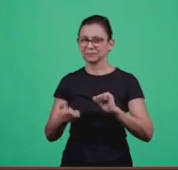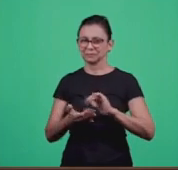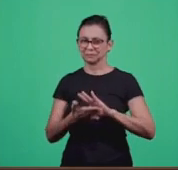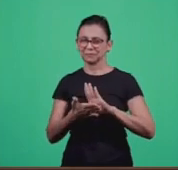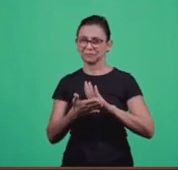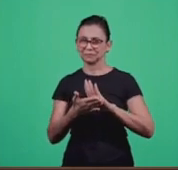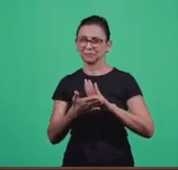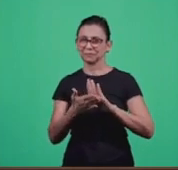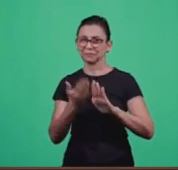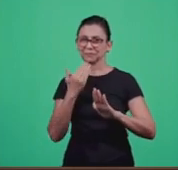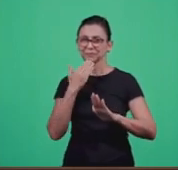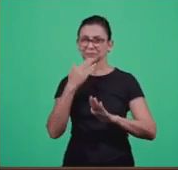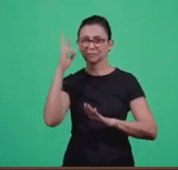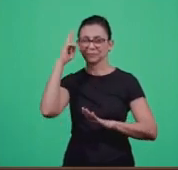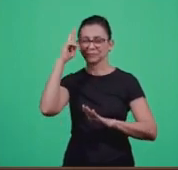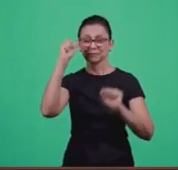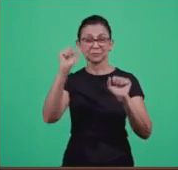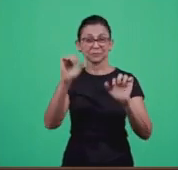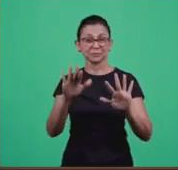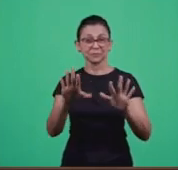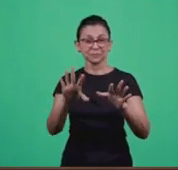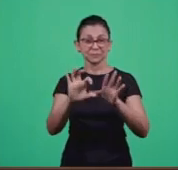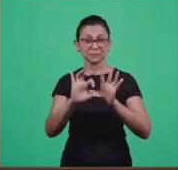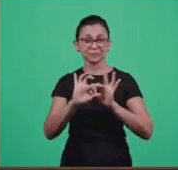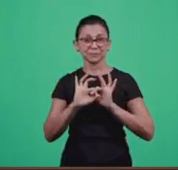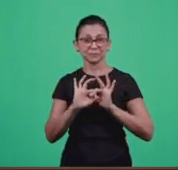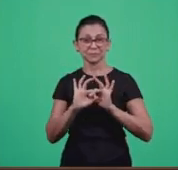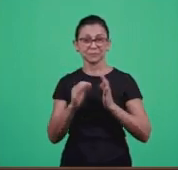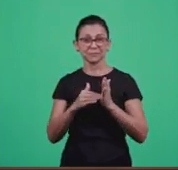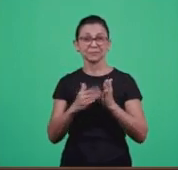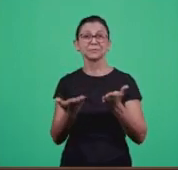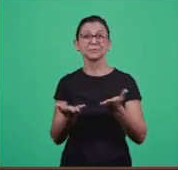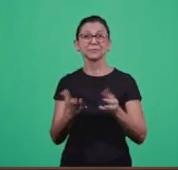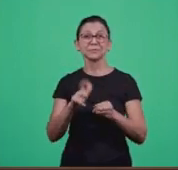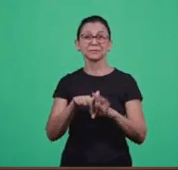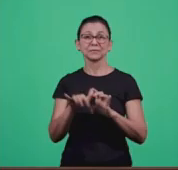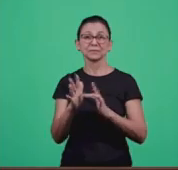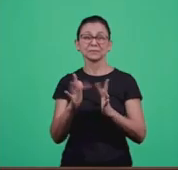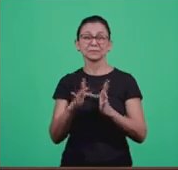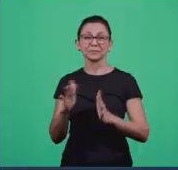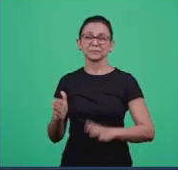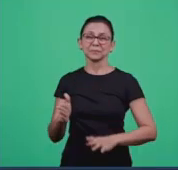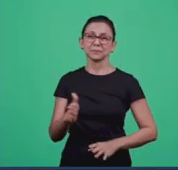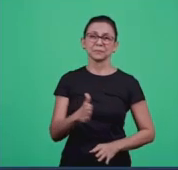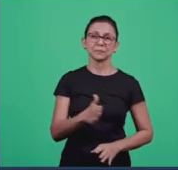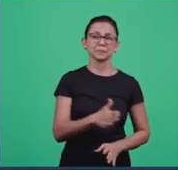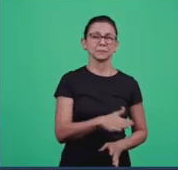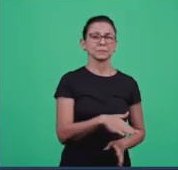Vamos a cantar con todo nuestro corazón, pidiendo al Señor que nos sustente.